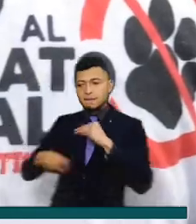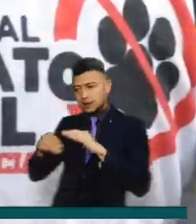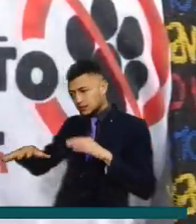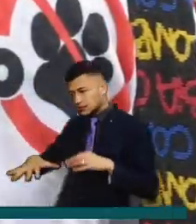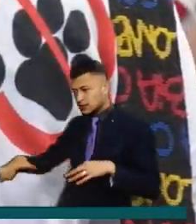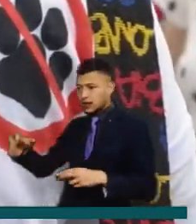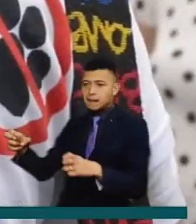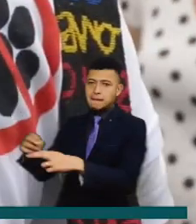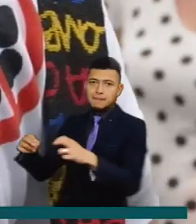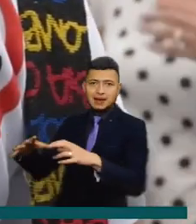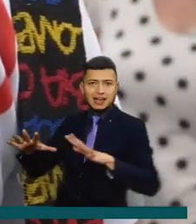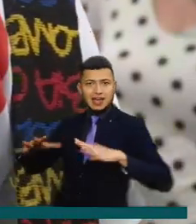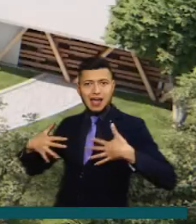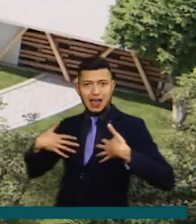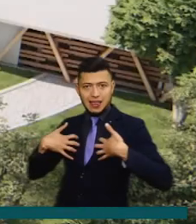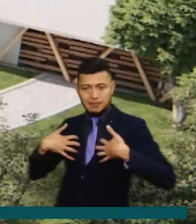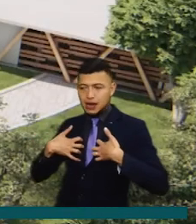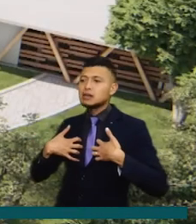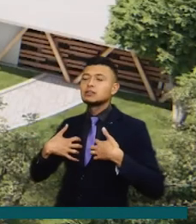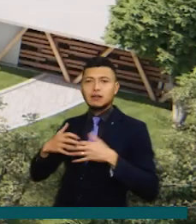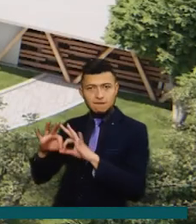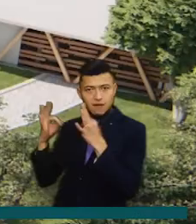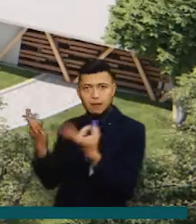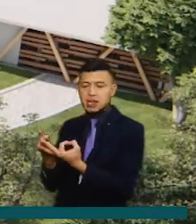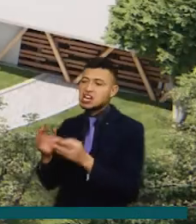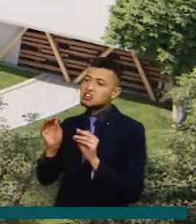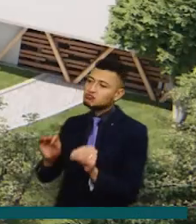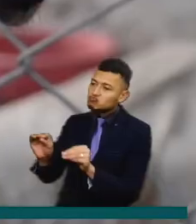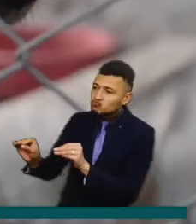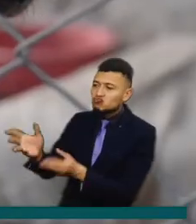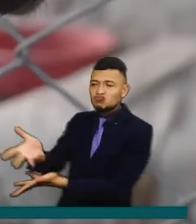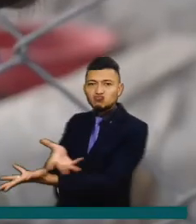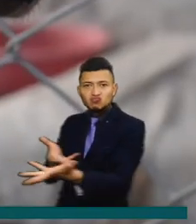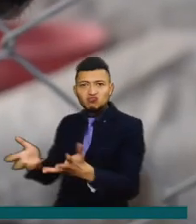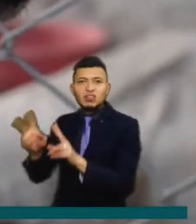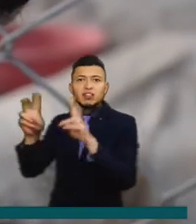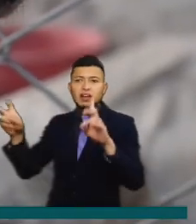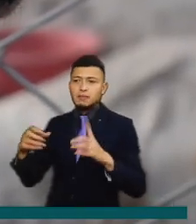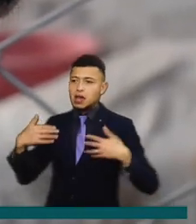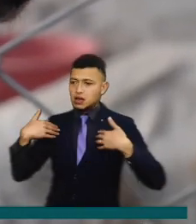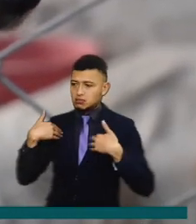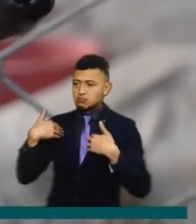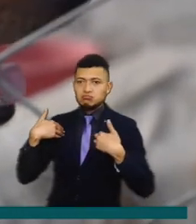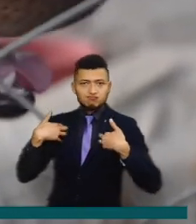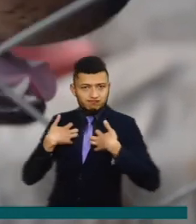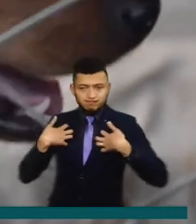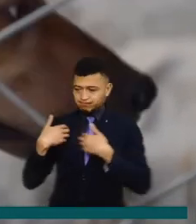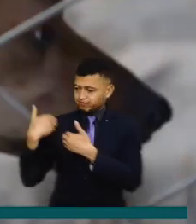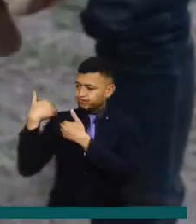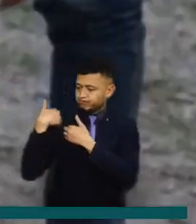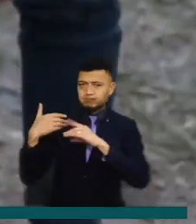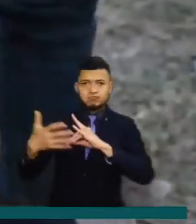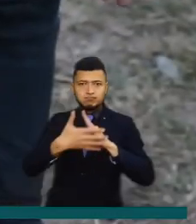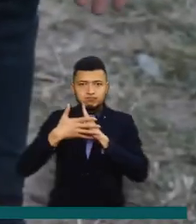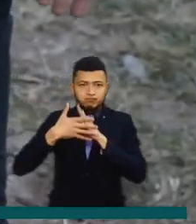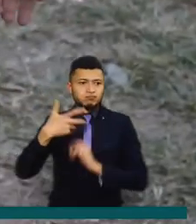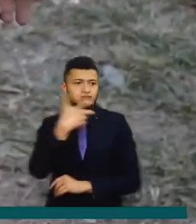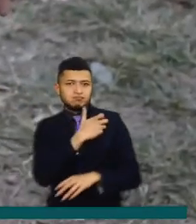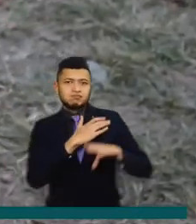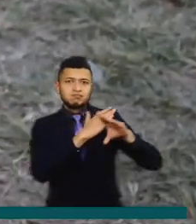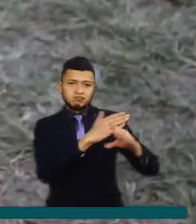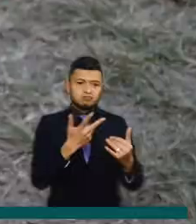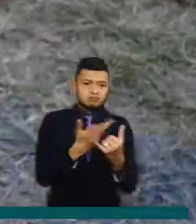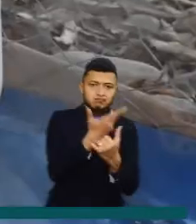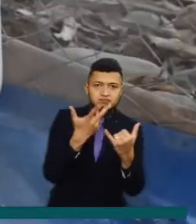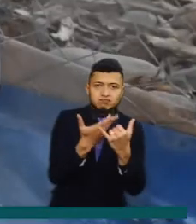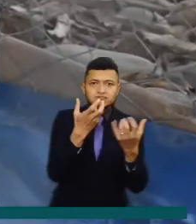de animales para disfrutar en familia y realizar ejercicios de pedagogía con la tenencia responsable de animales, vacunación, esterilización y